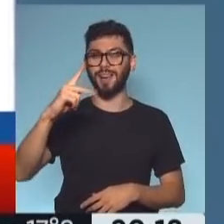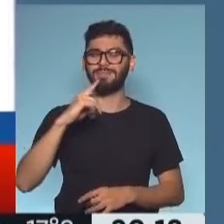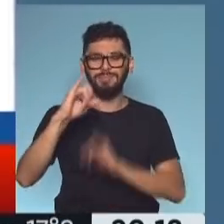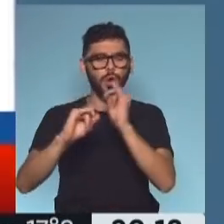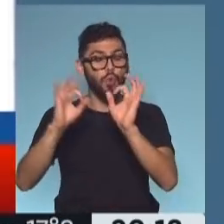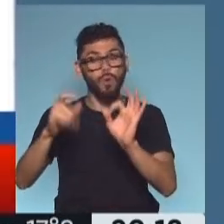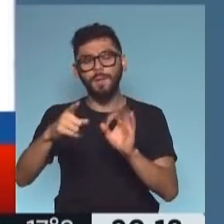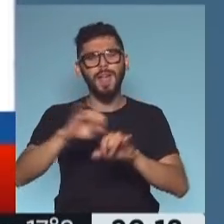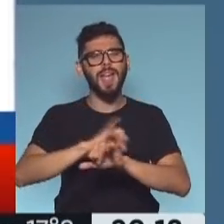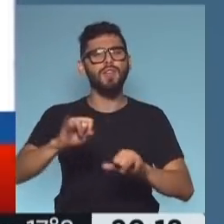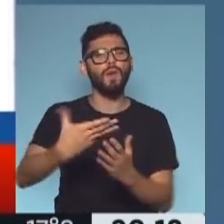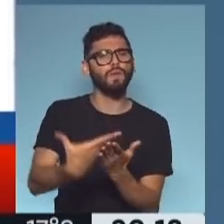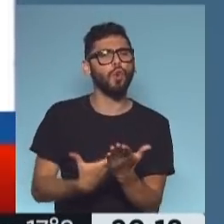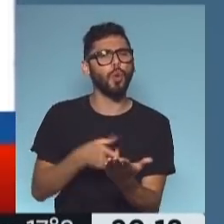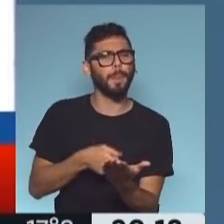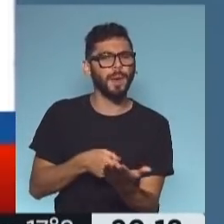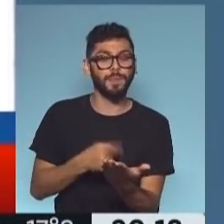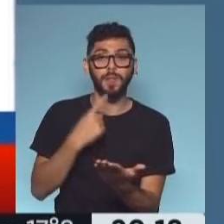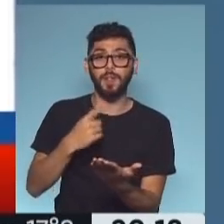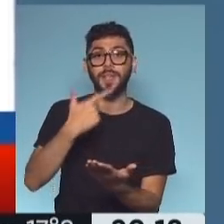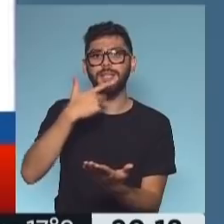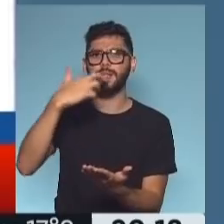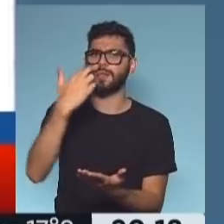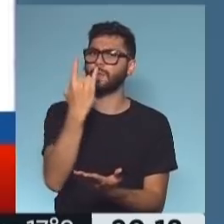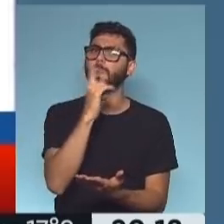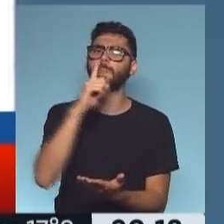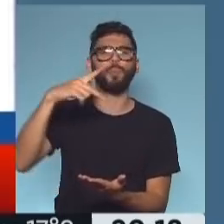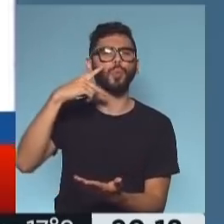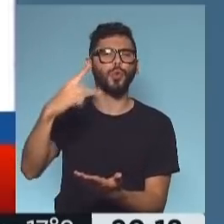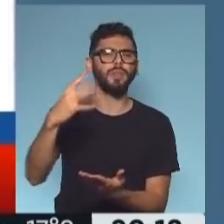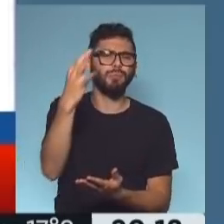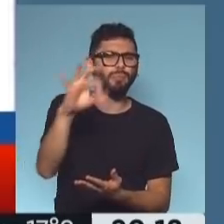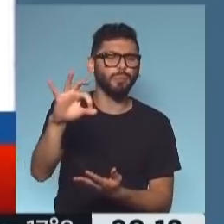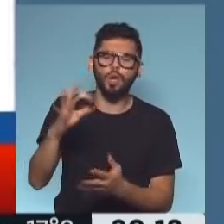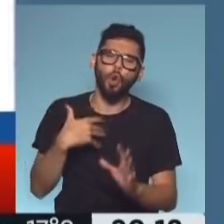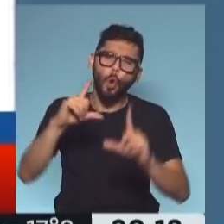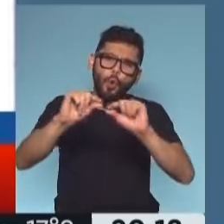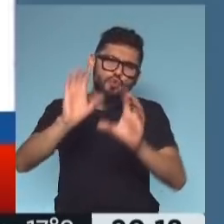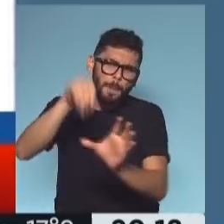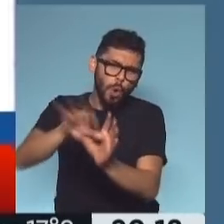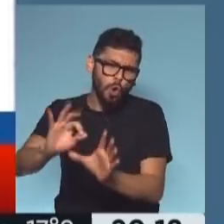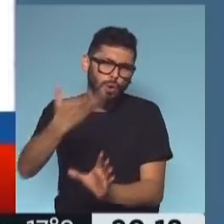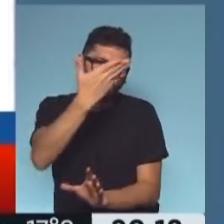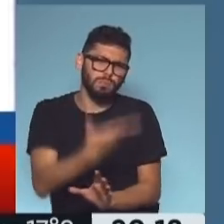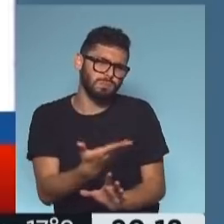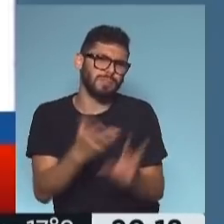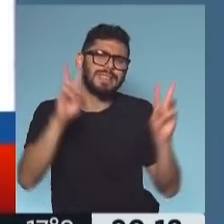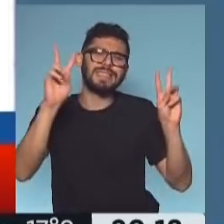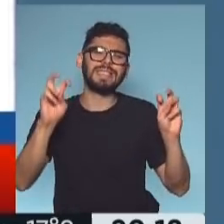hizo sobre la efectividad de la Sputnik. Yo no me voy a meter en los números porque tenemos un mucho mejor divulgador que yo en